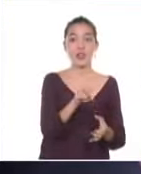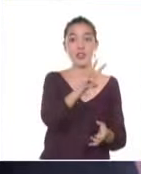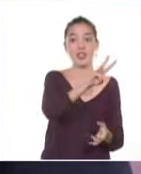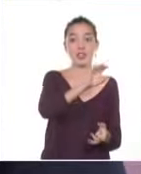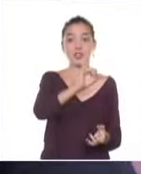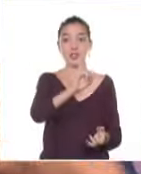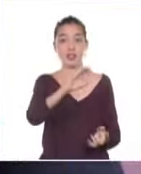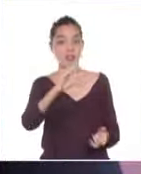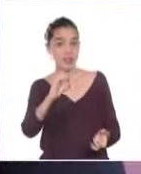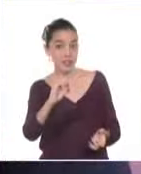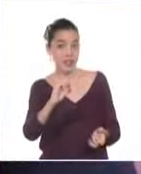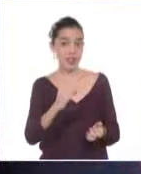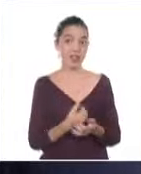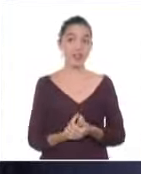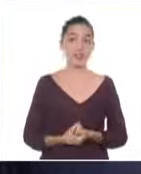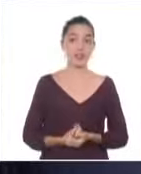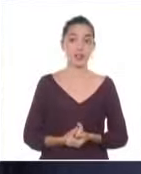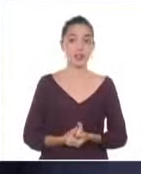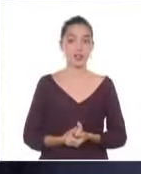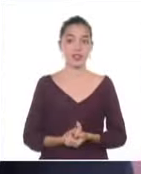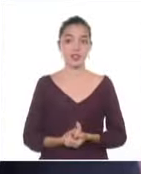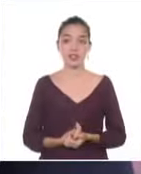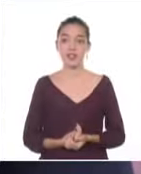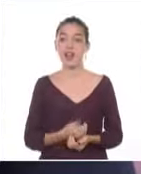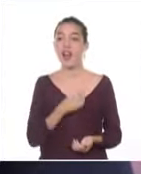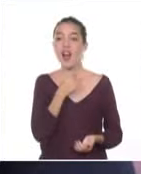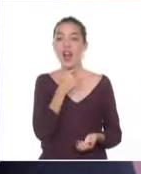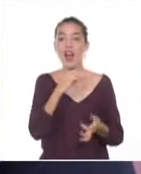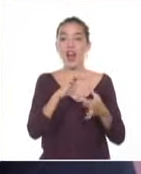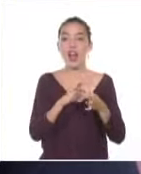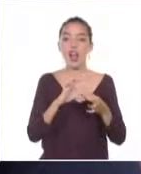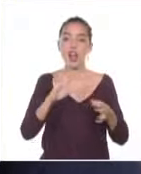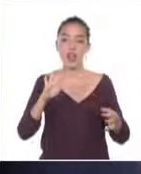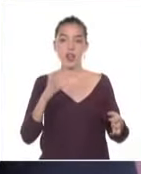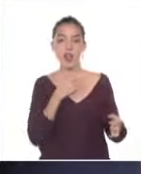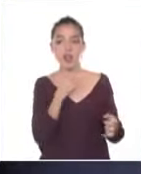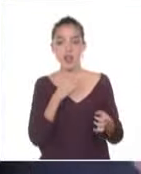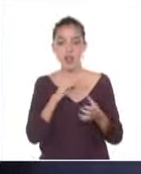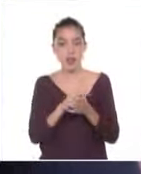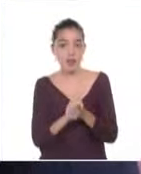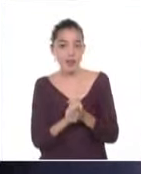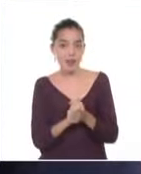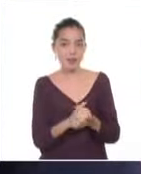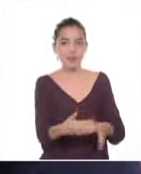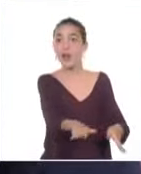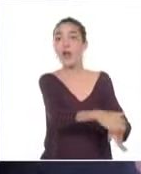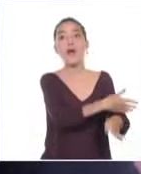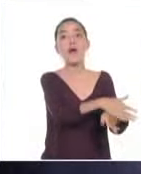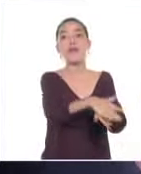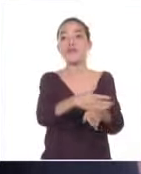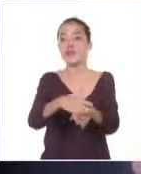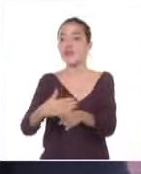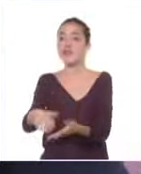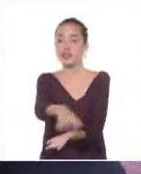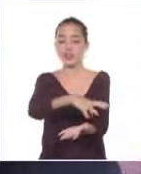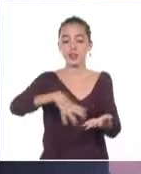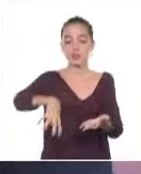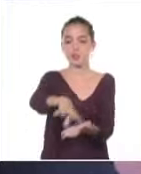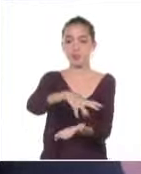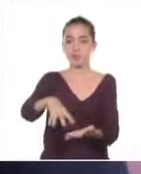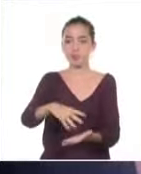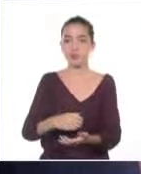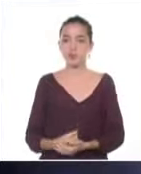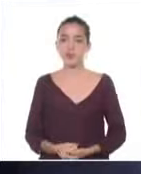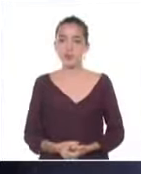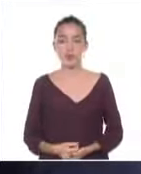David Sweeney, Legren, las diferentes, digamos, los gobiernos de los municipios y, por supuesto,